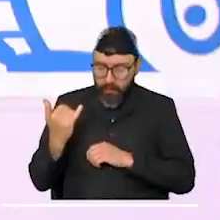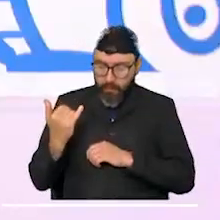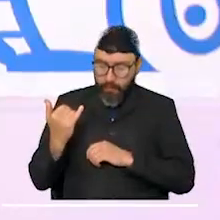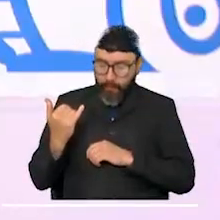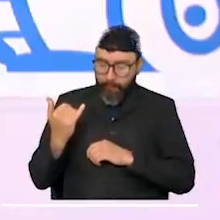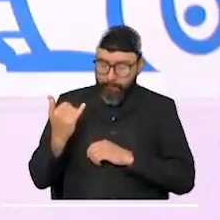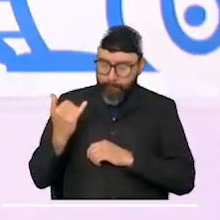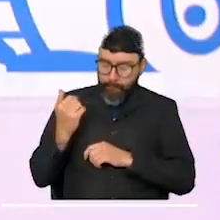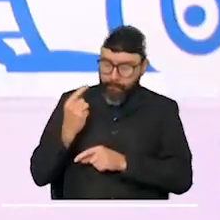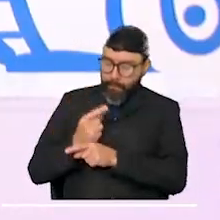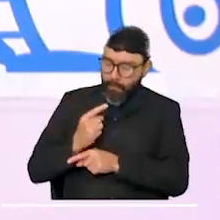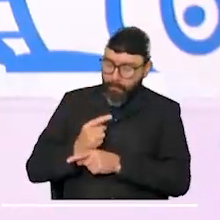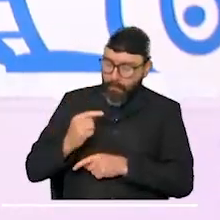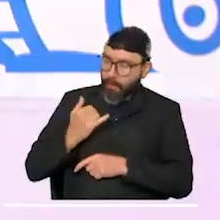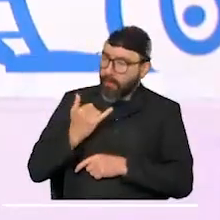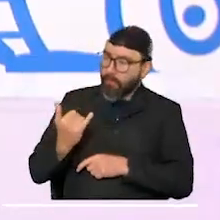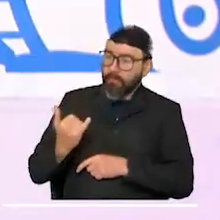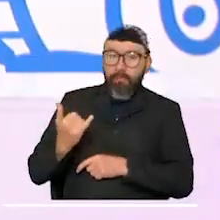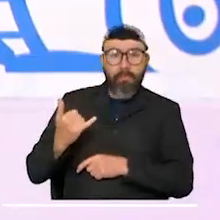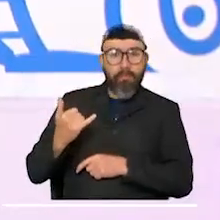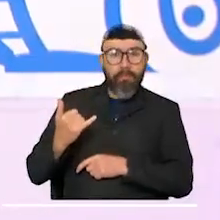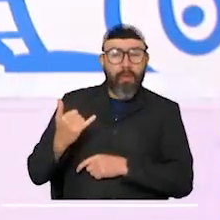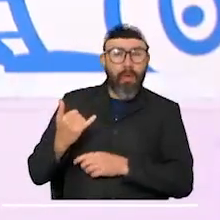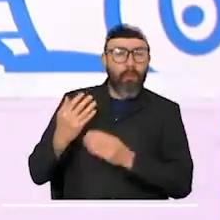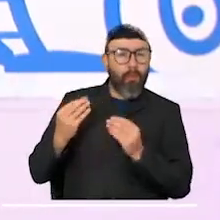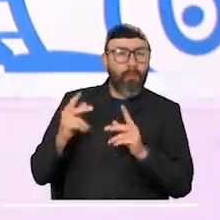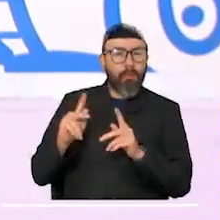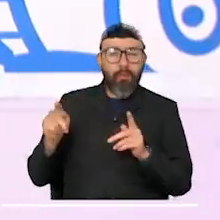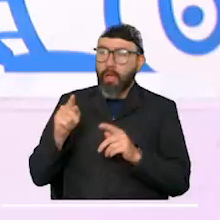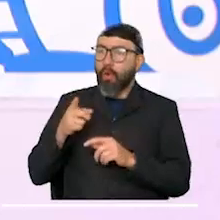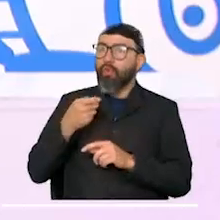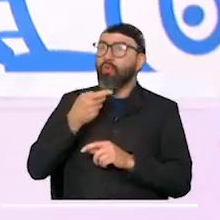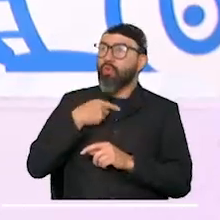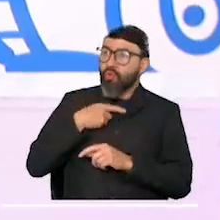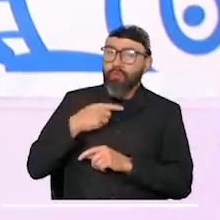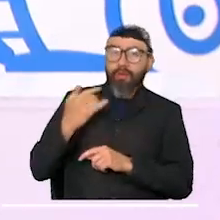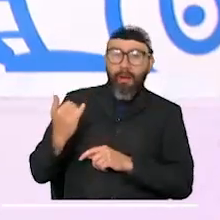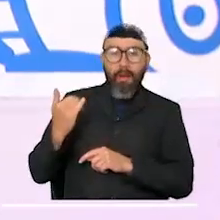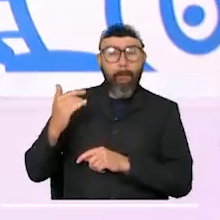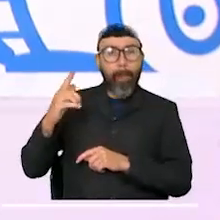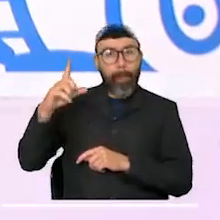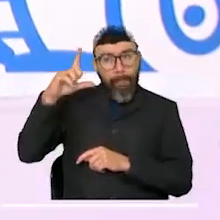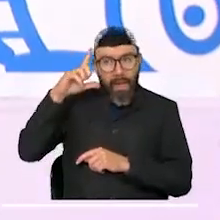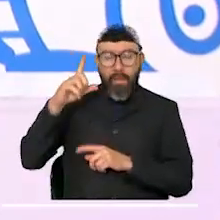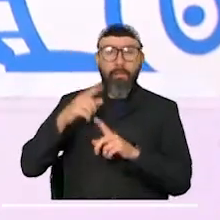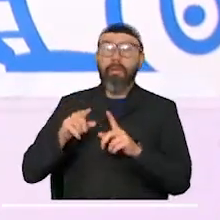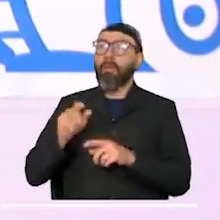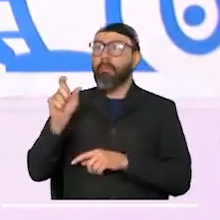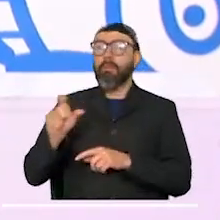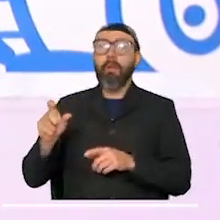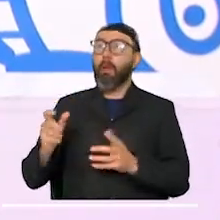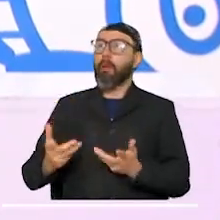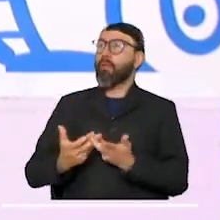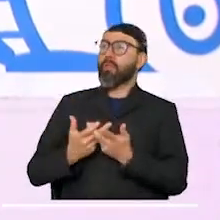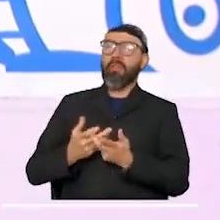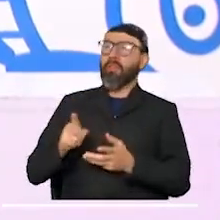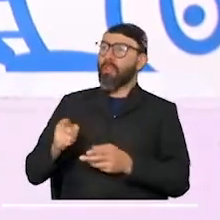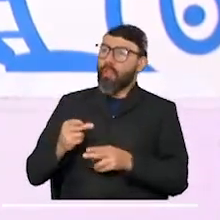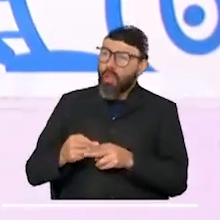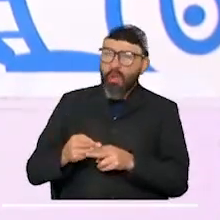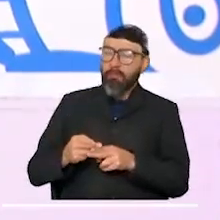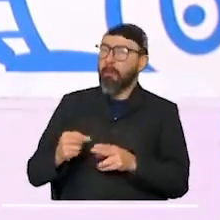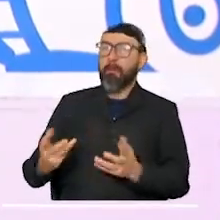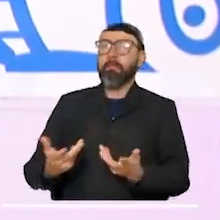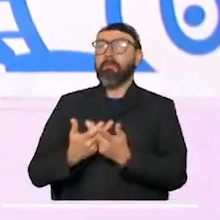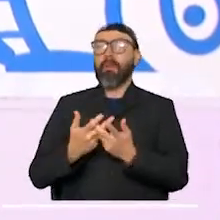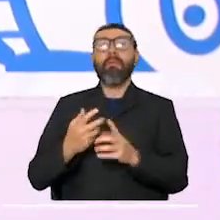hombres le gusta mucho la vagina pero no saben bien cómo Llamar las varias partes pero yo me